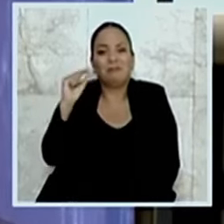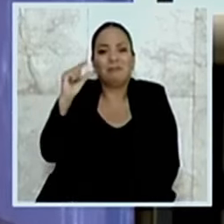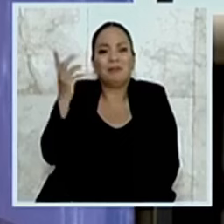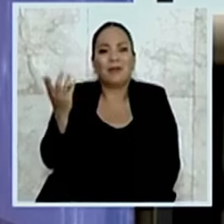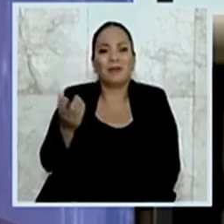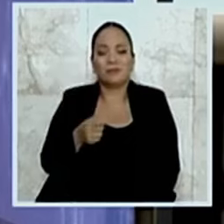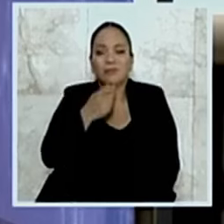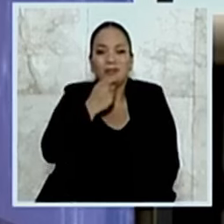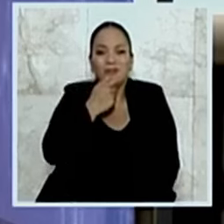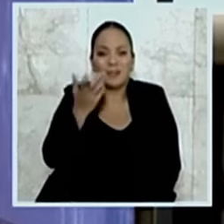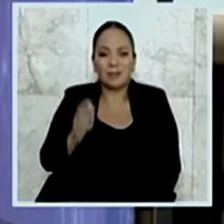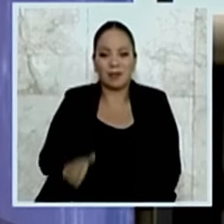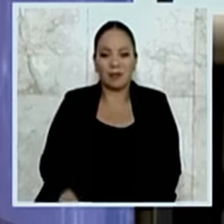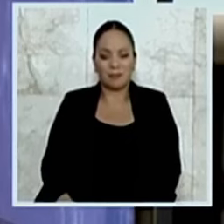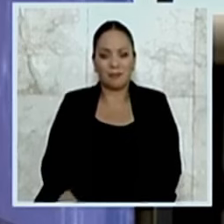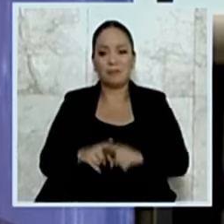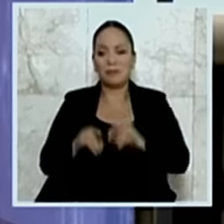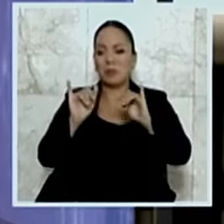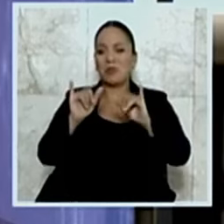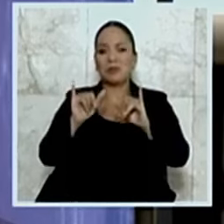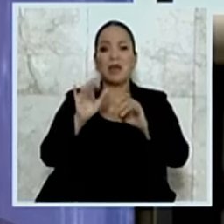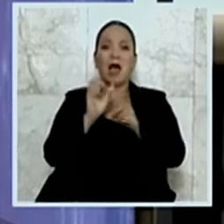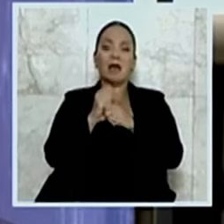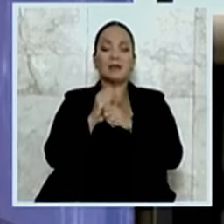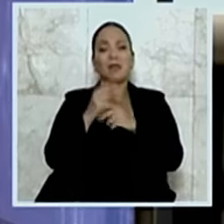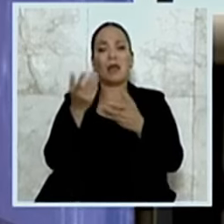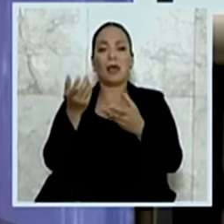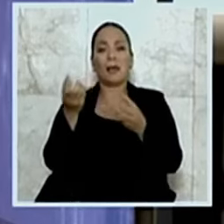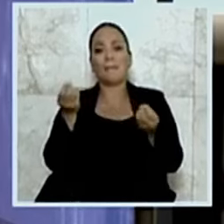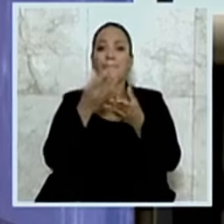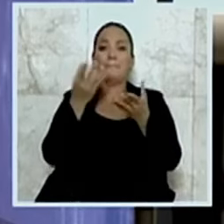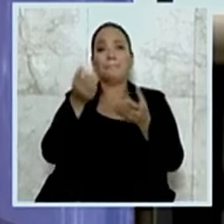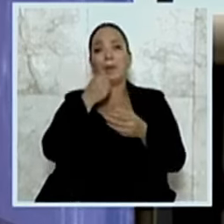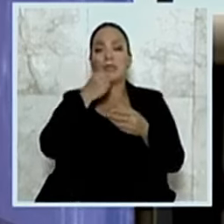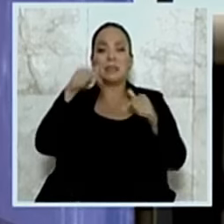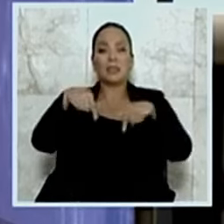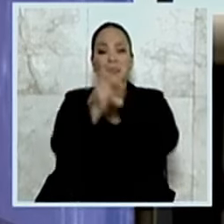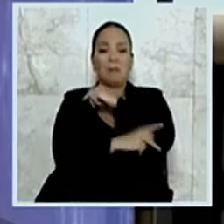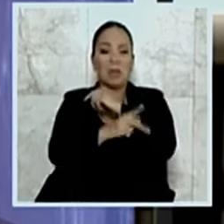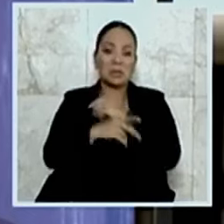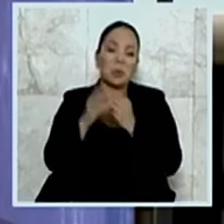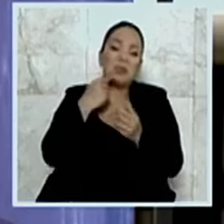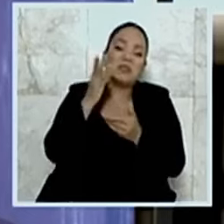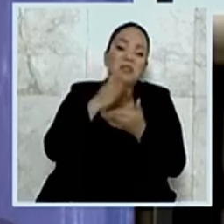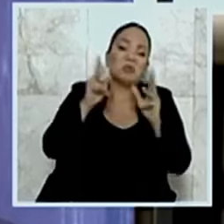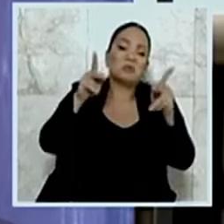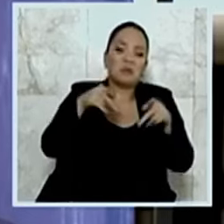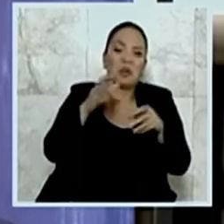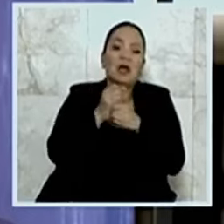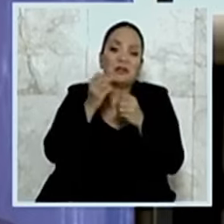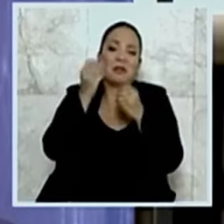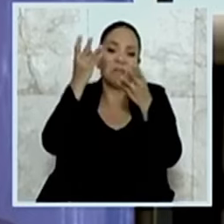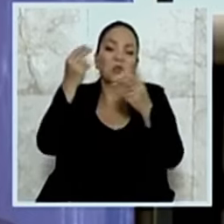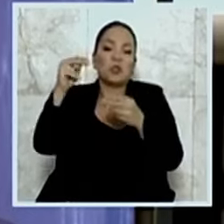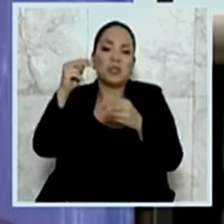violaría el artículo 295, pero sí les puedo decir que son risibles.